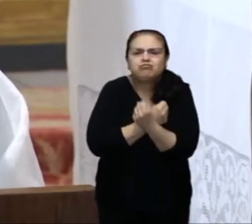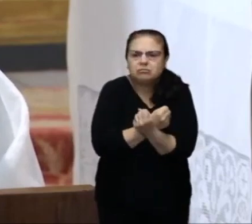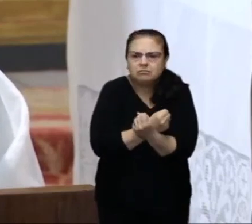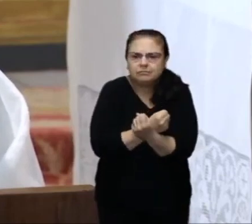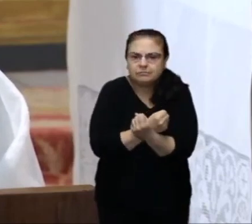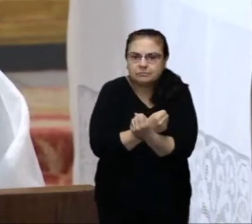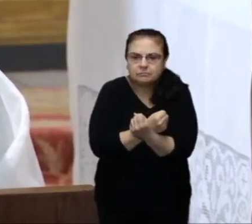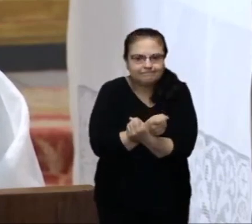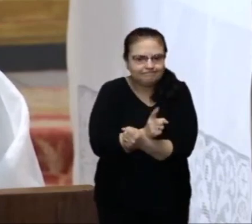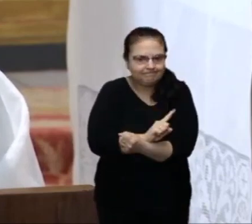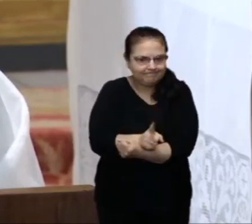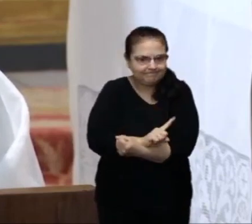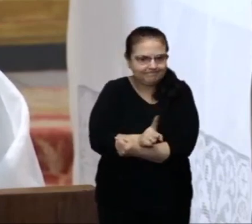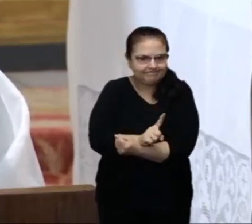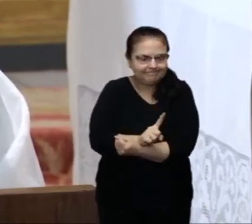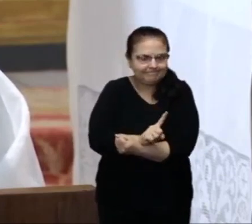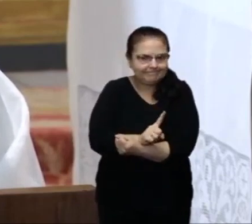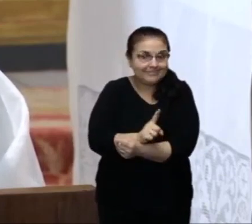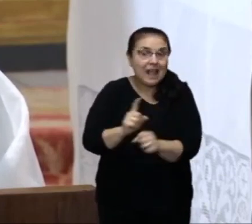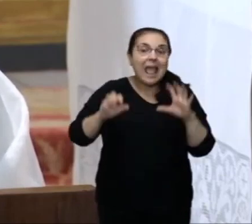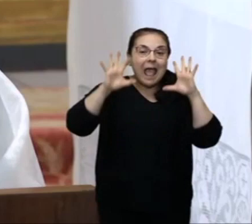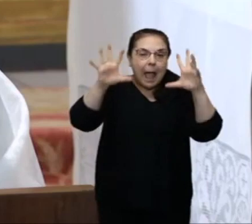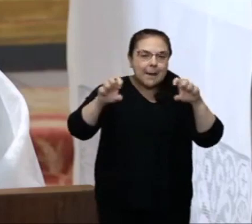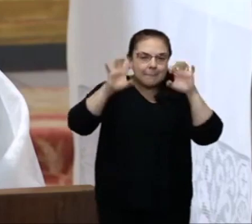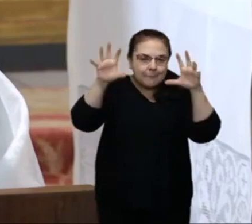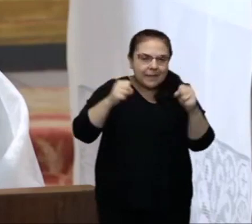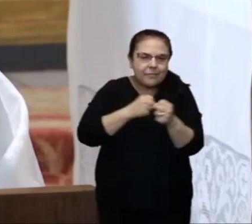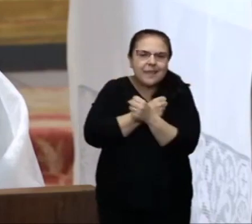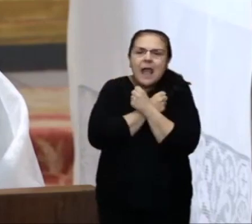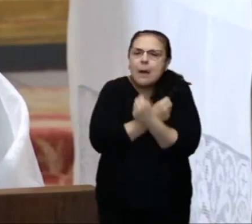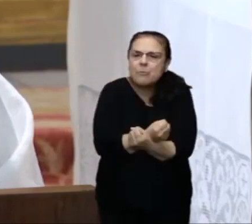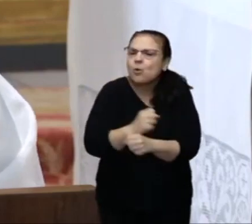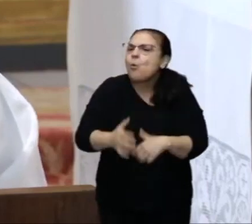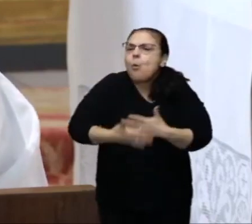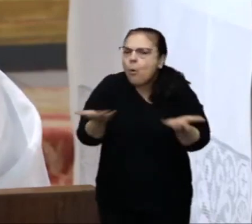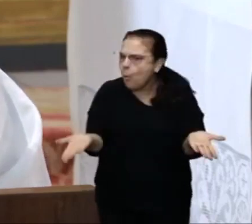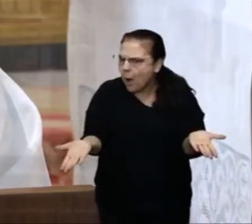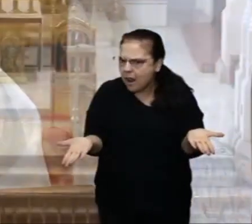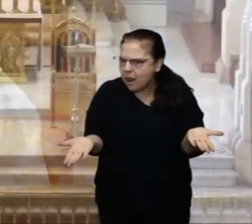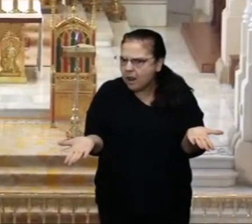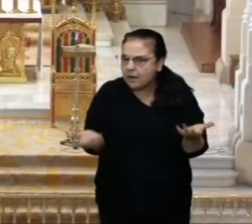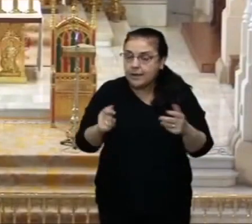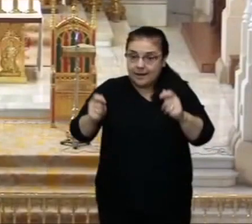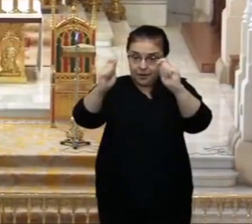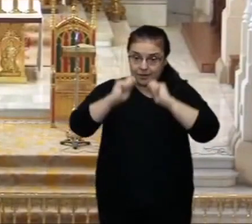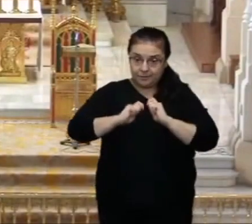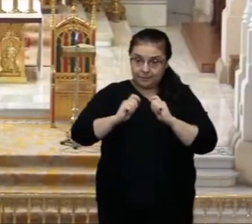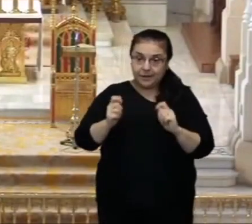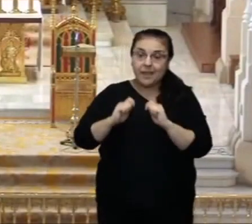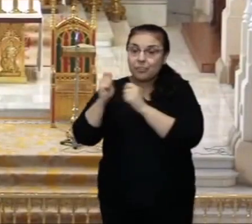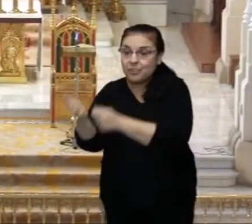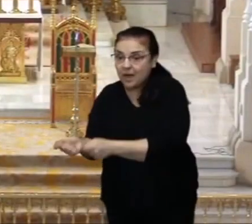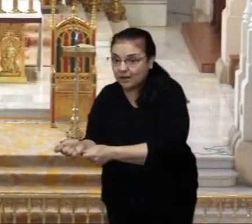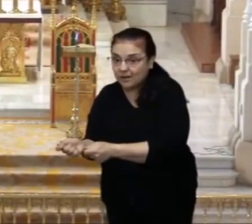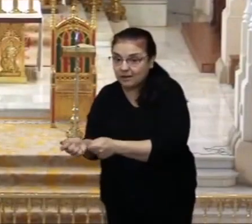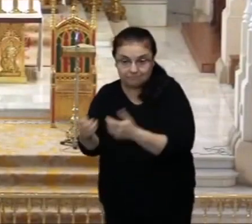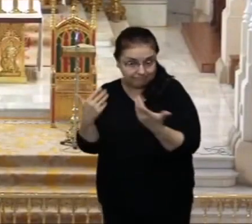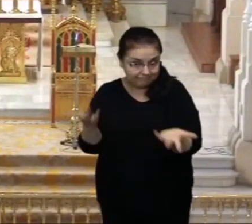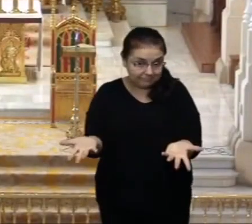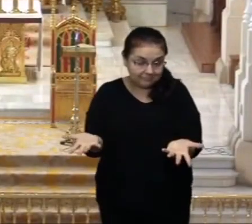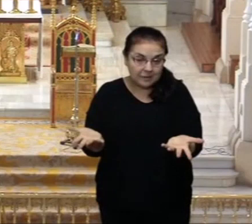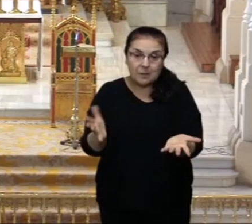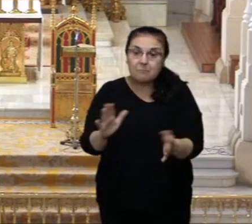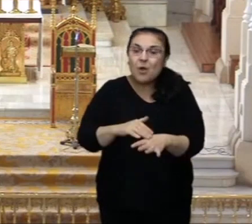no, aprende cuál es el amor que tienes que recibir y dar. Y para eso hay que unirse más a